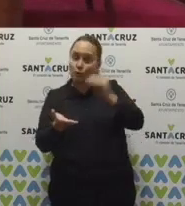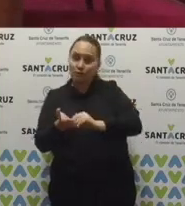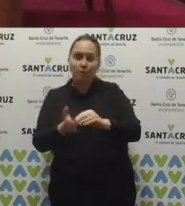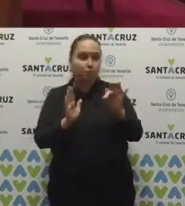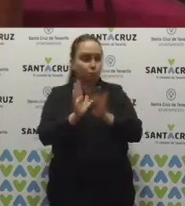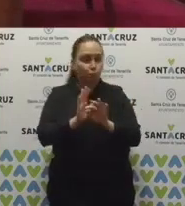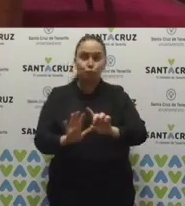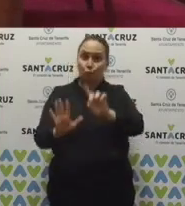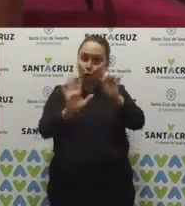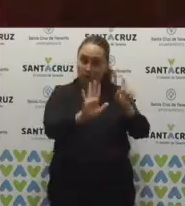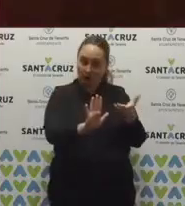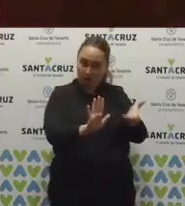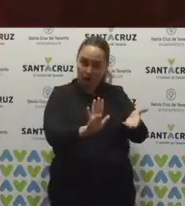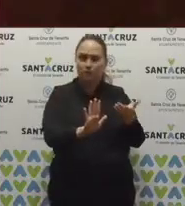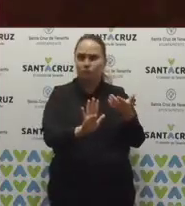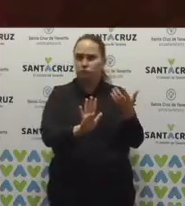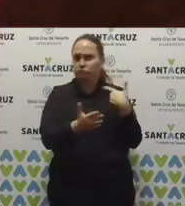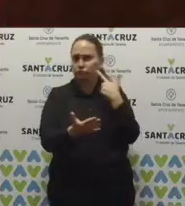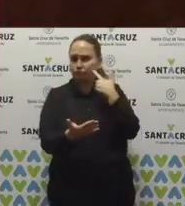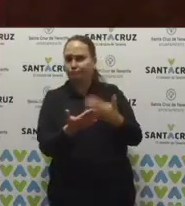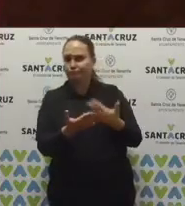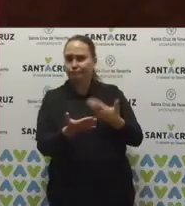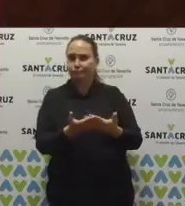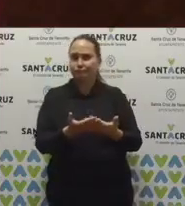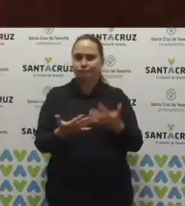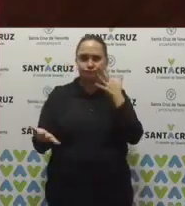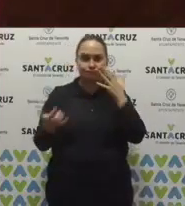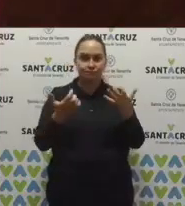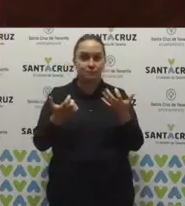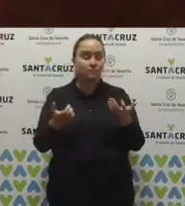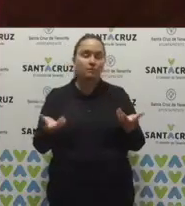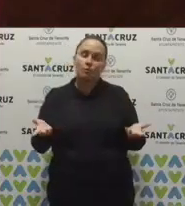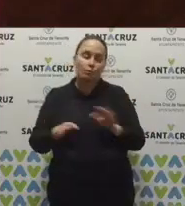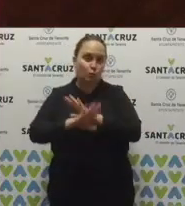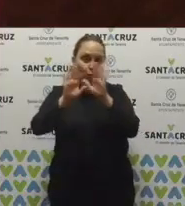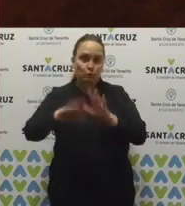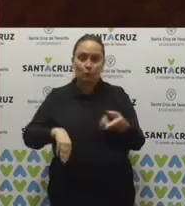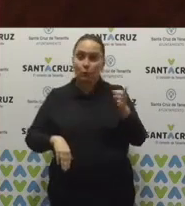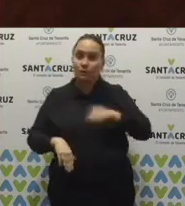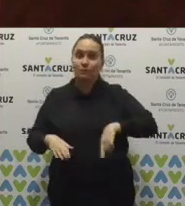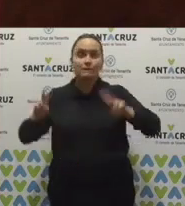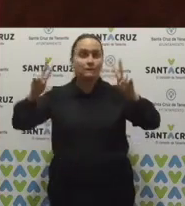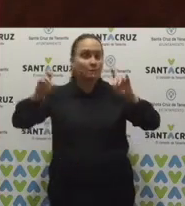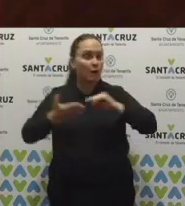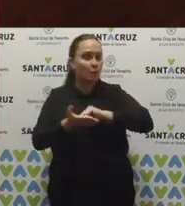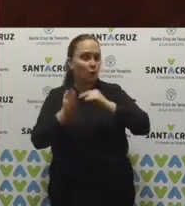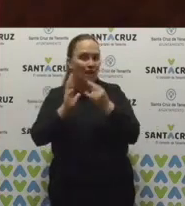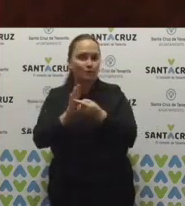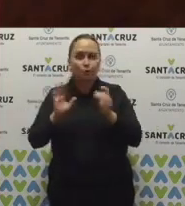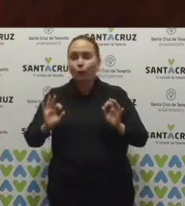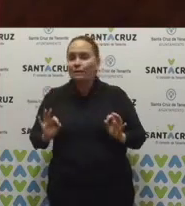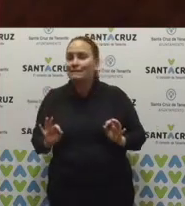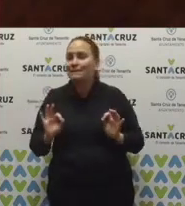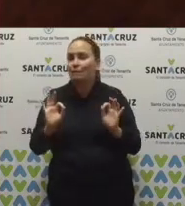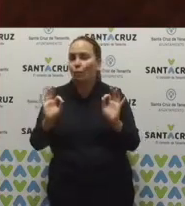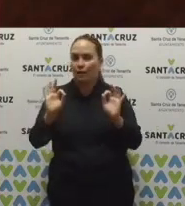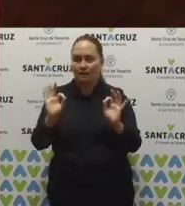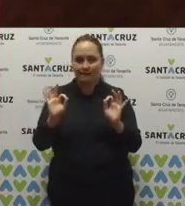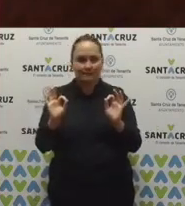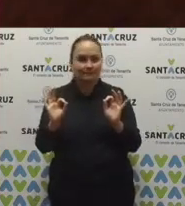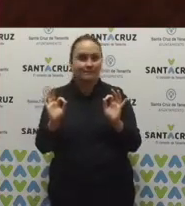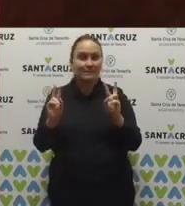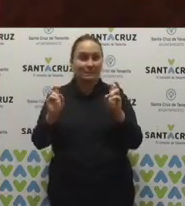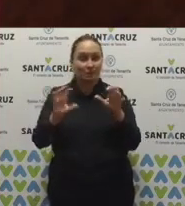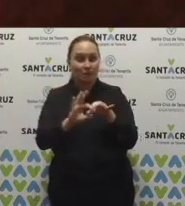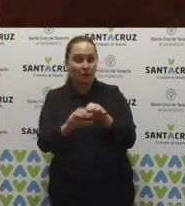6 ampliamente reflejado y por último también en los proyectos singulares a la hora del